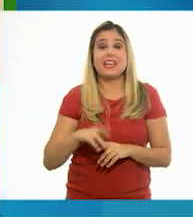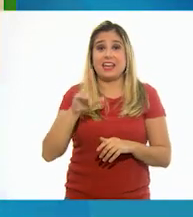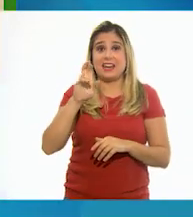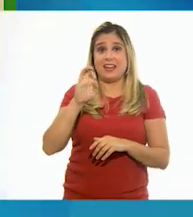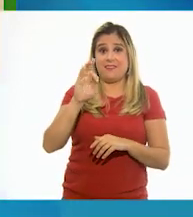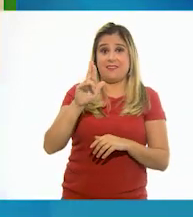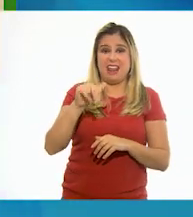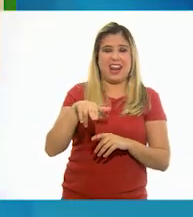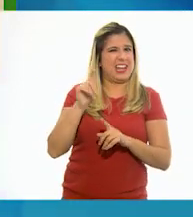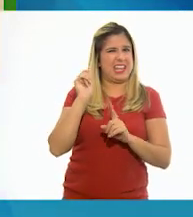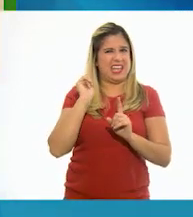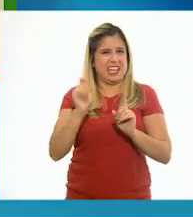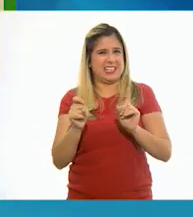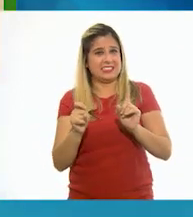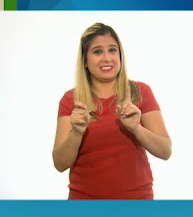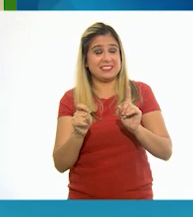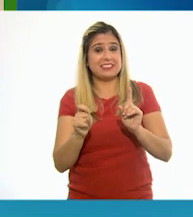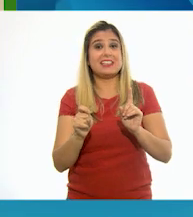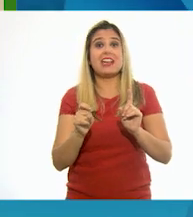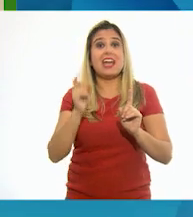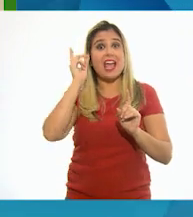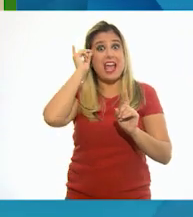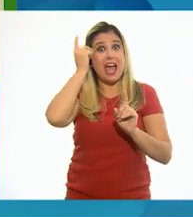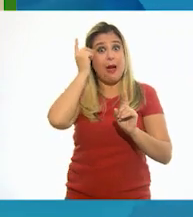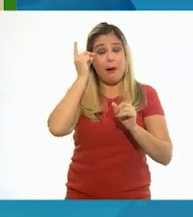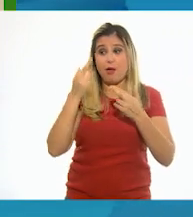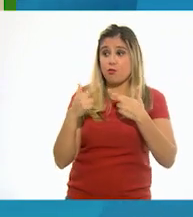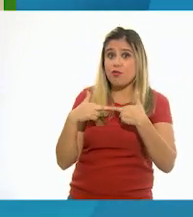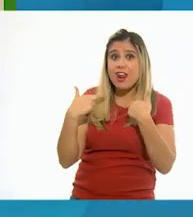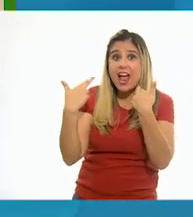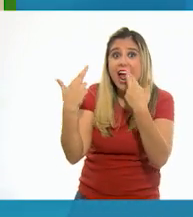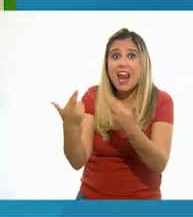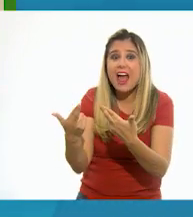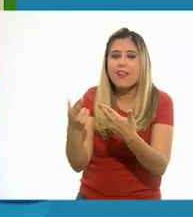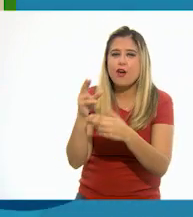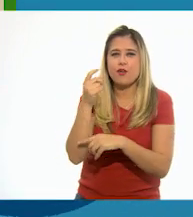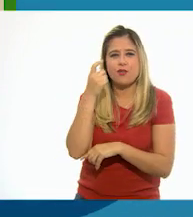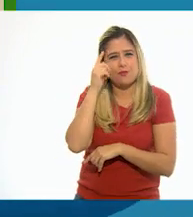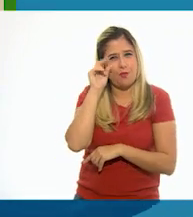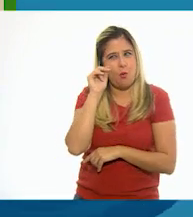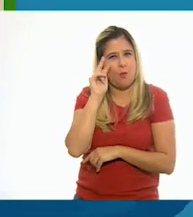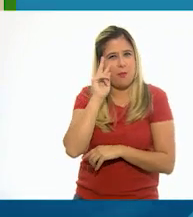es... A caballo regalado no se le ve colmillo.